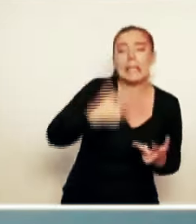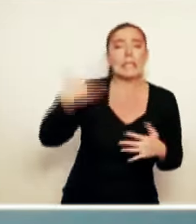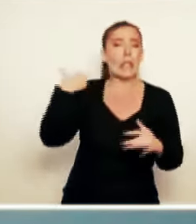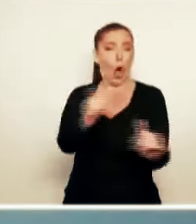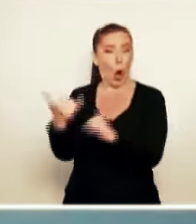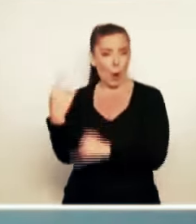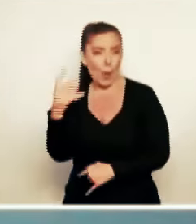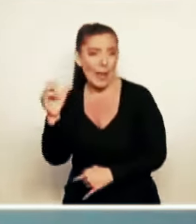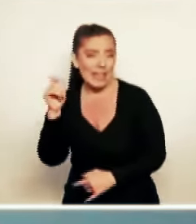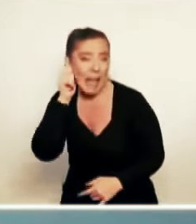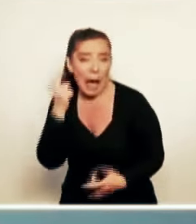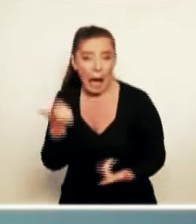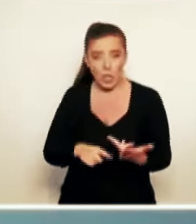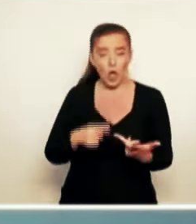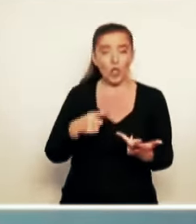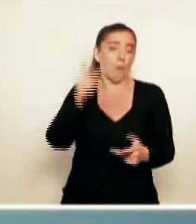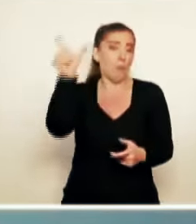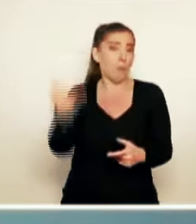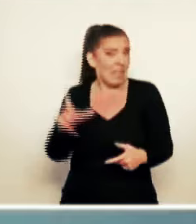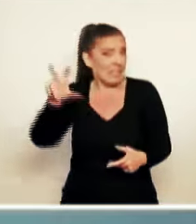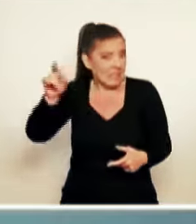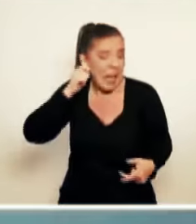años,